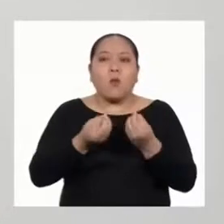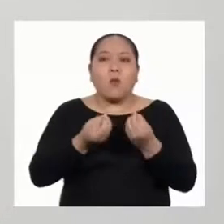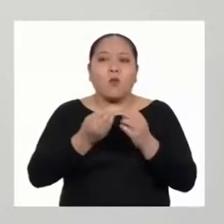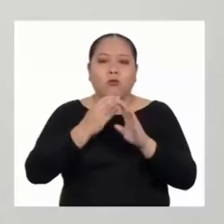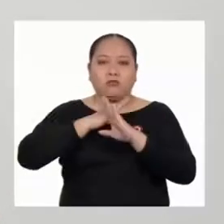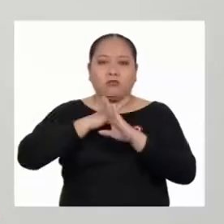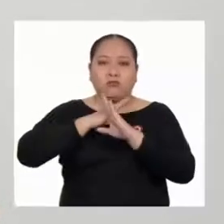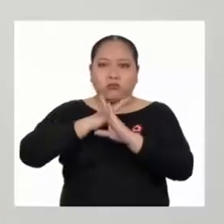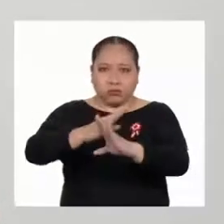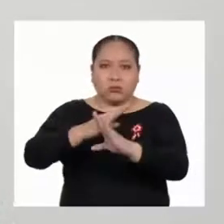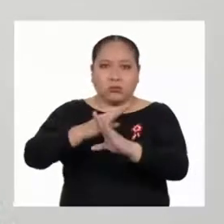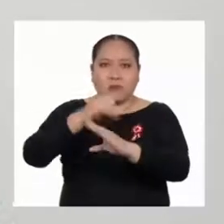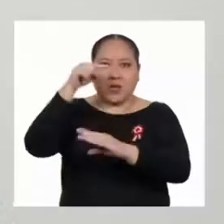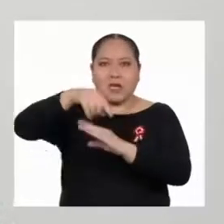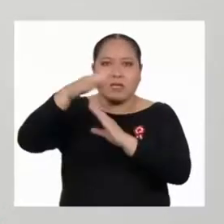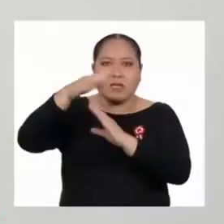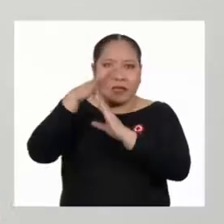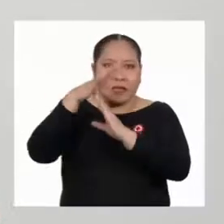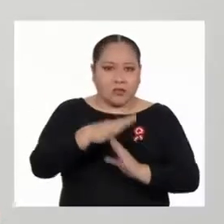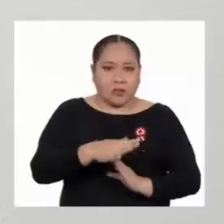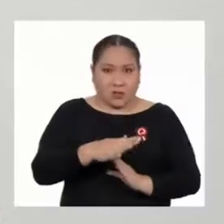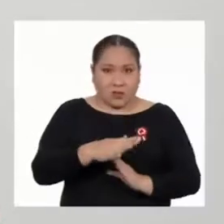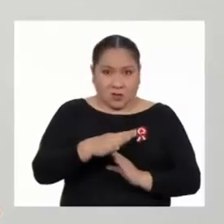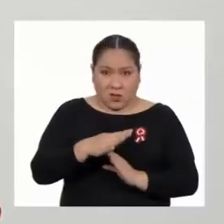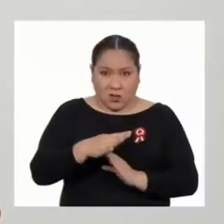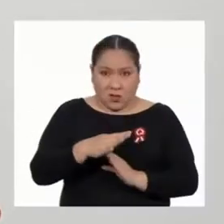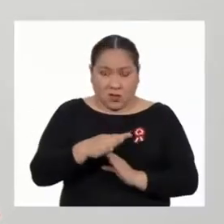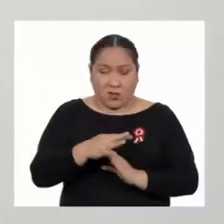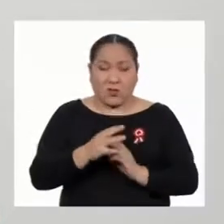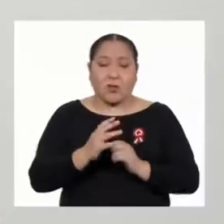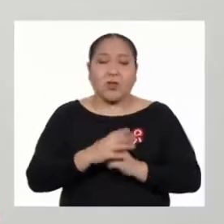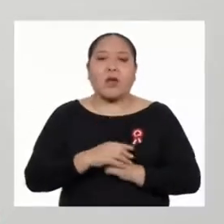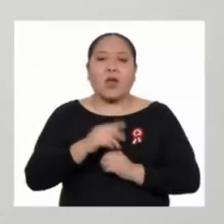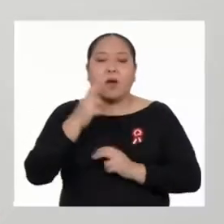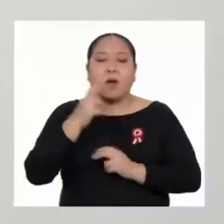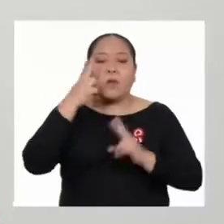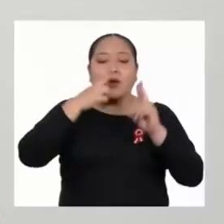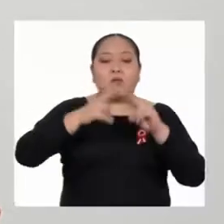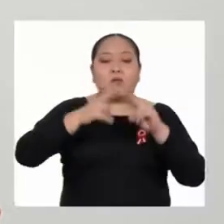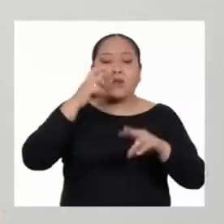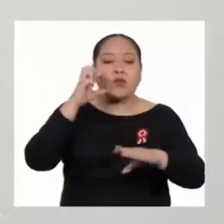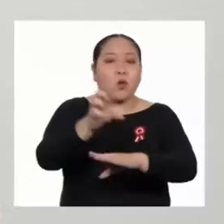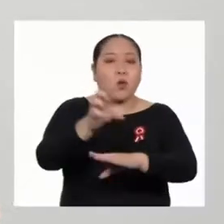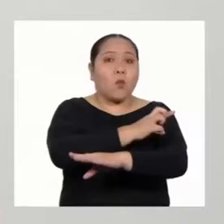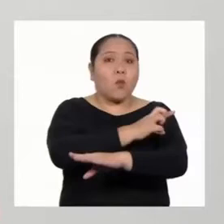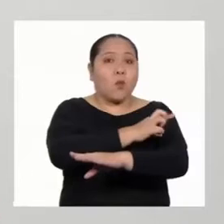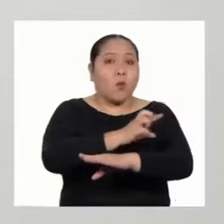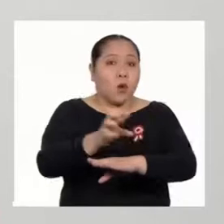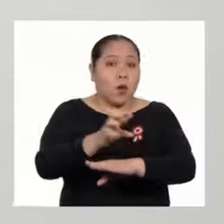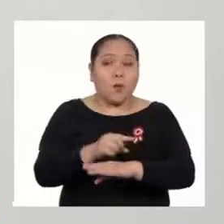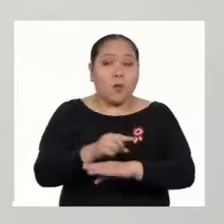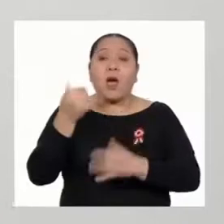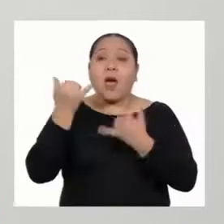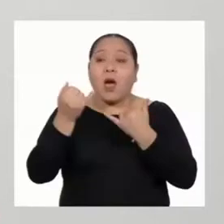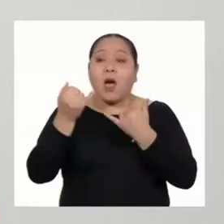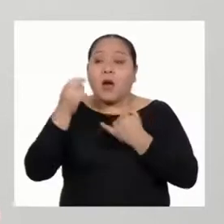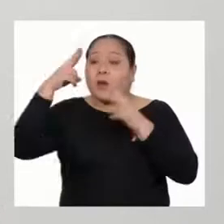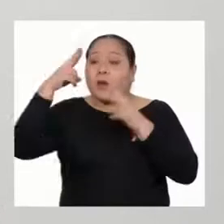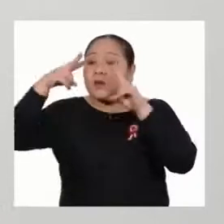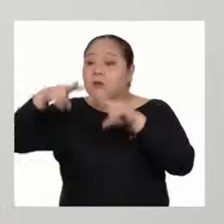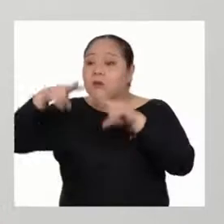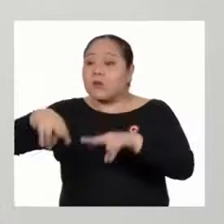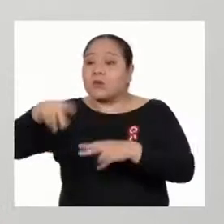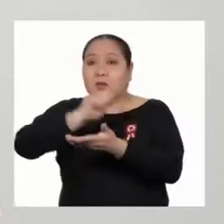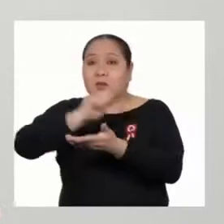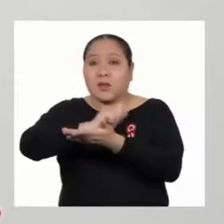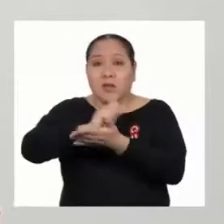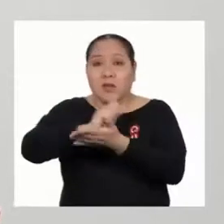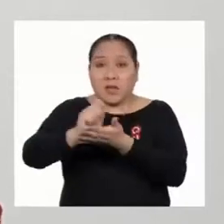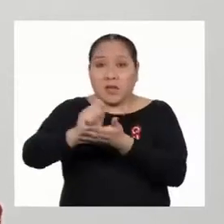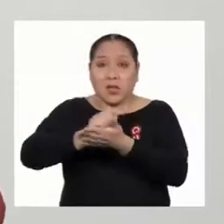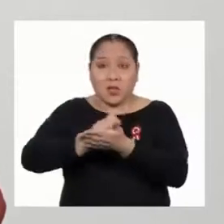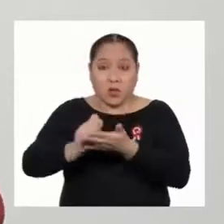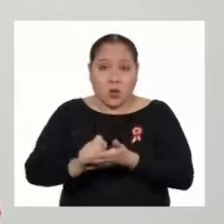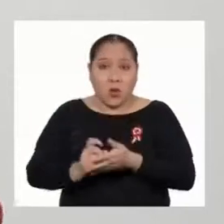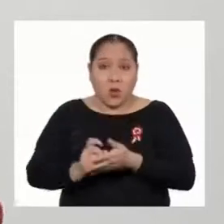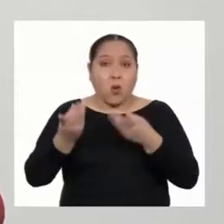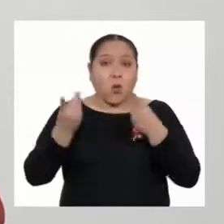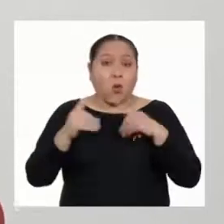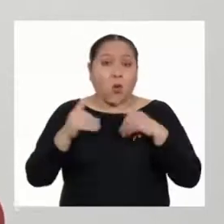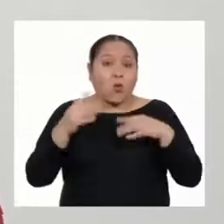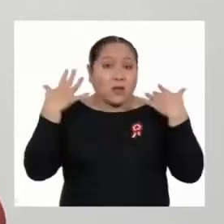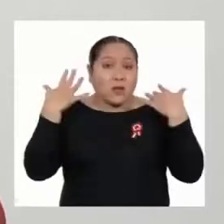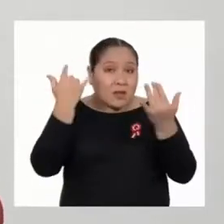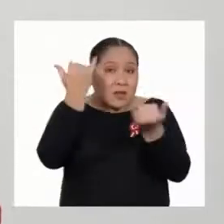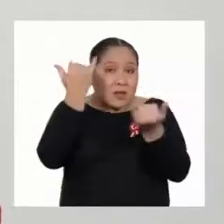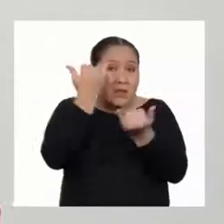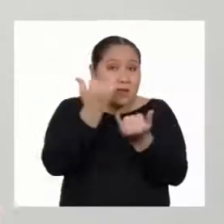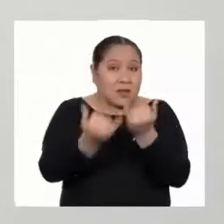la discriminación étnico-racial, hemos revisado un poema y ahora este texto. Así que cuando terminemos